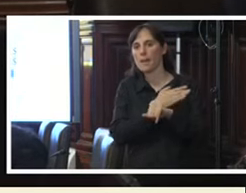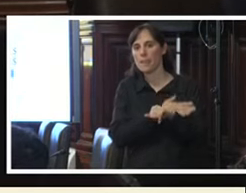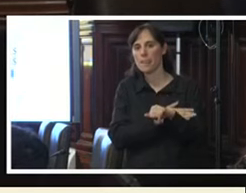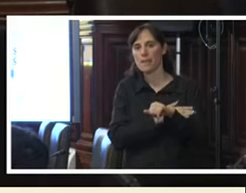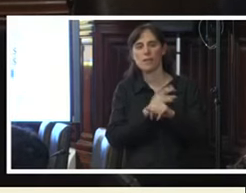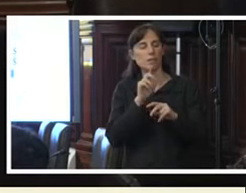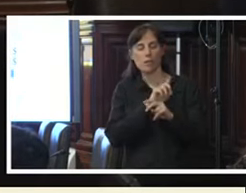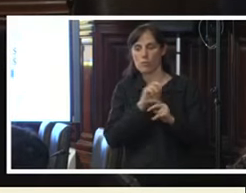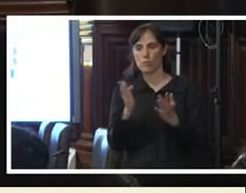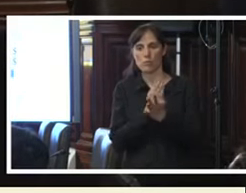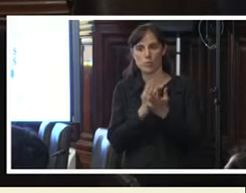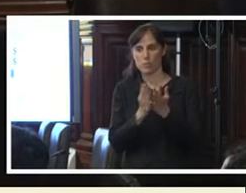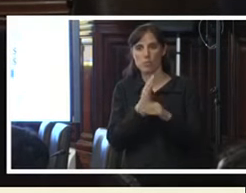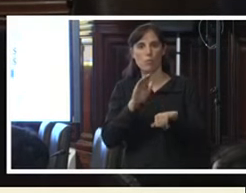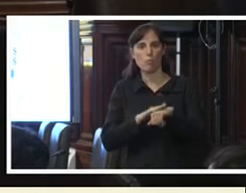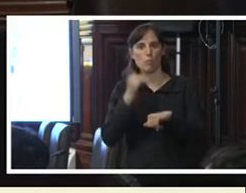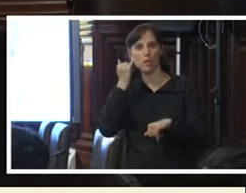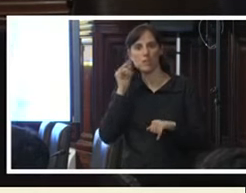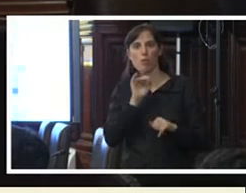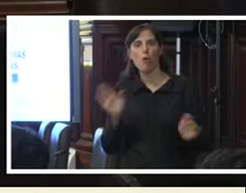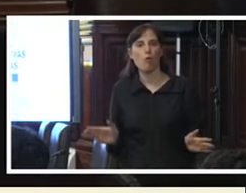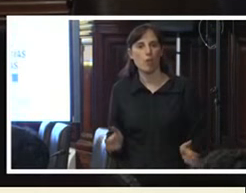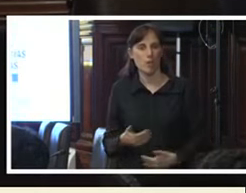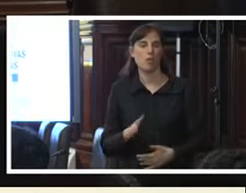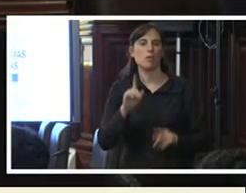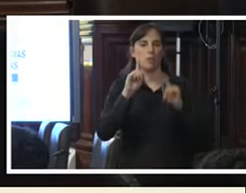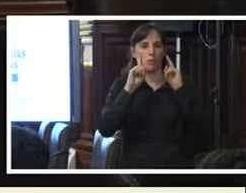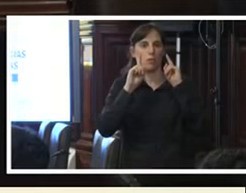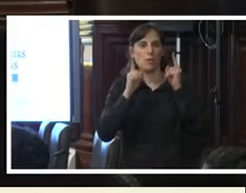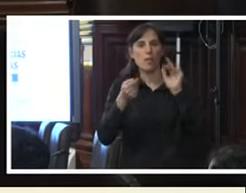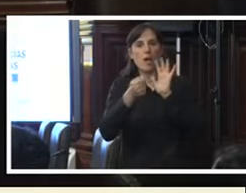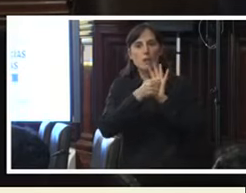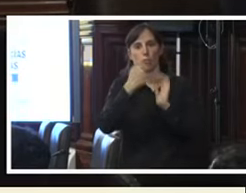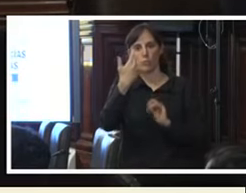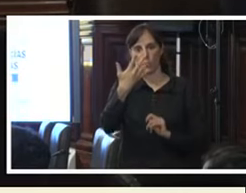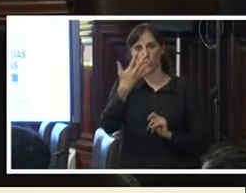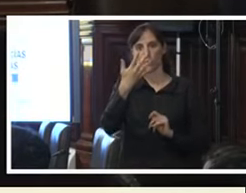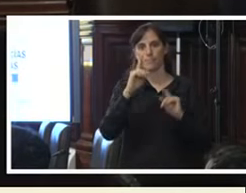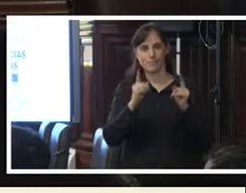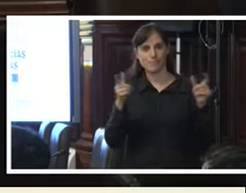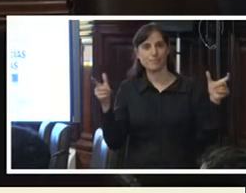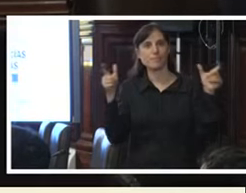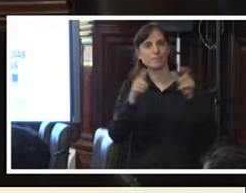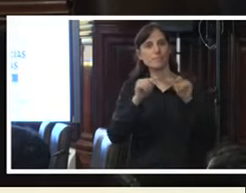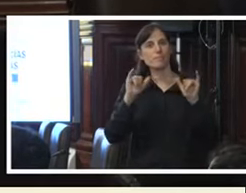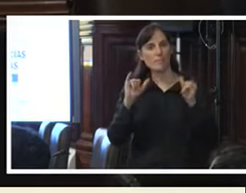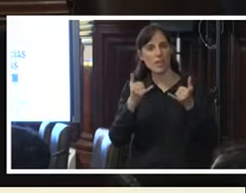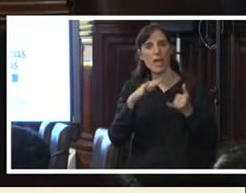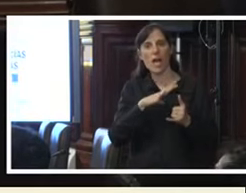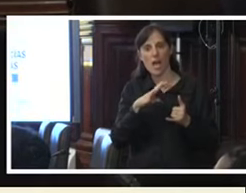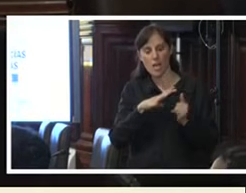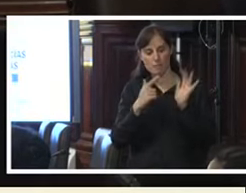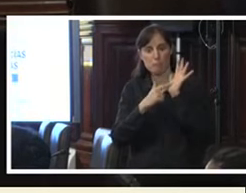orientación sexual y la identidad de género sexo según el artículo 5 de la misma a pesar de la existencia de tan valioso